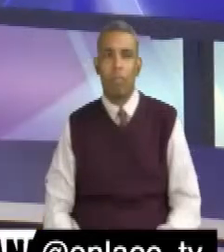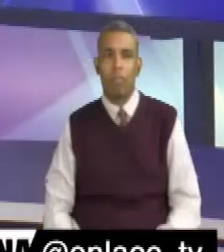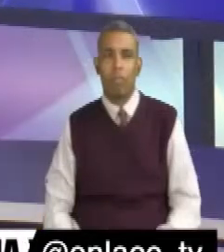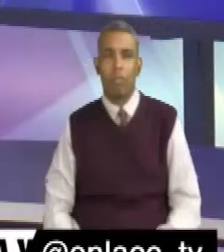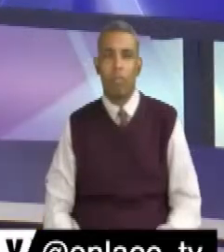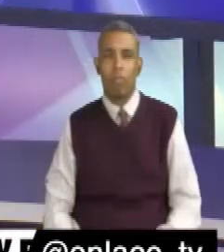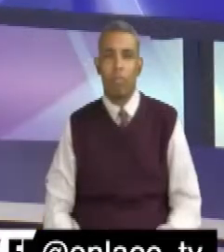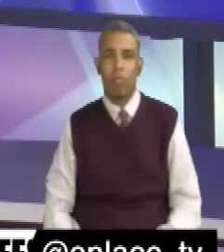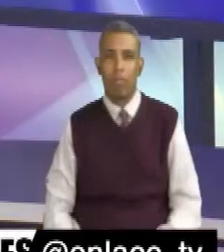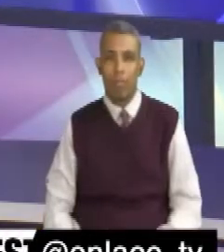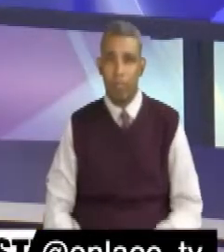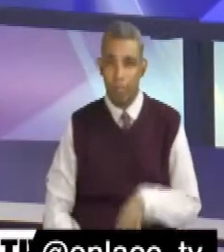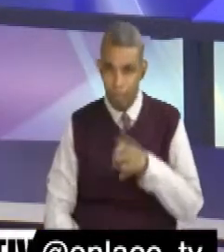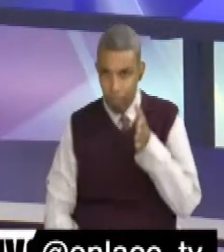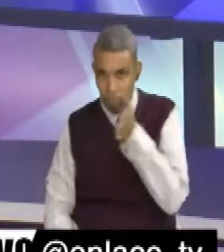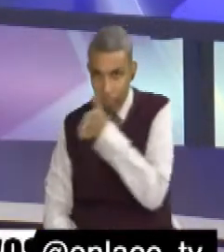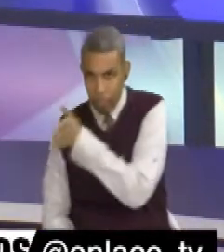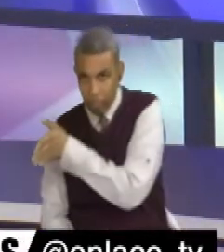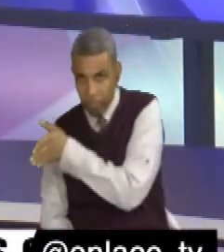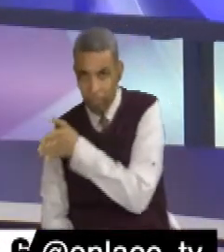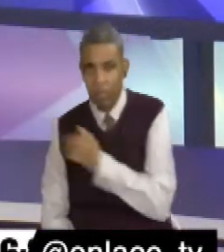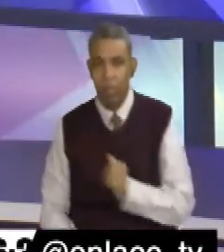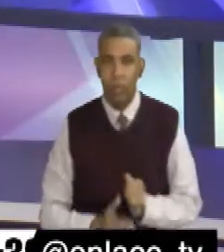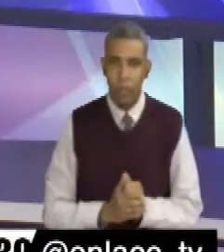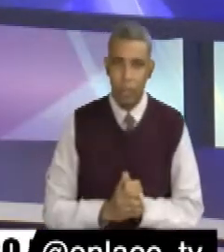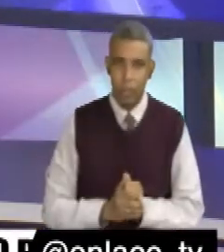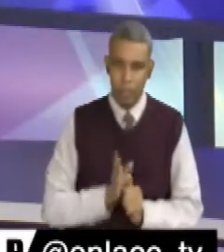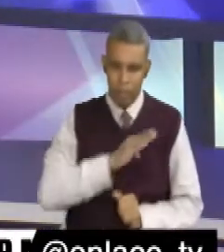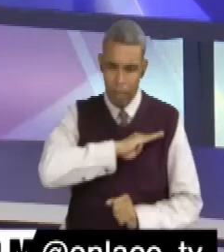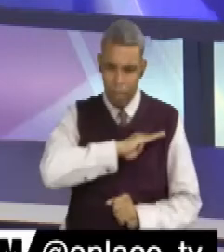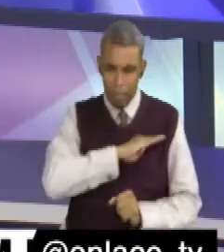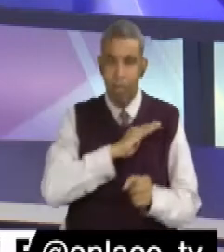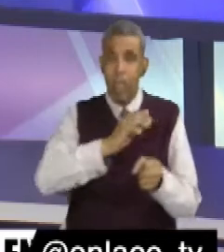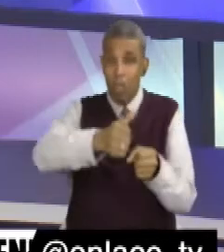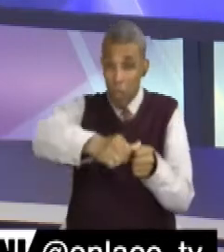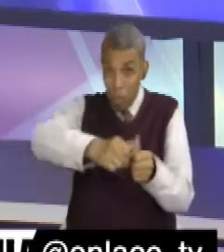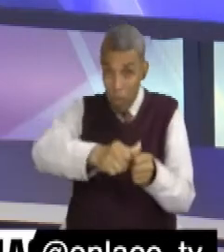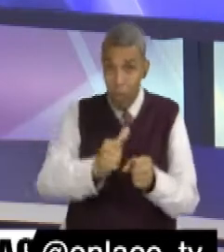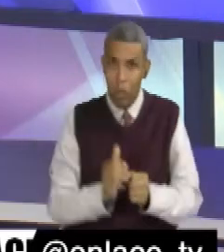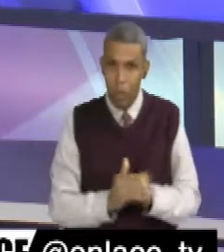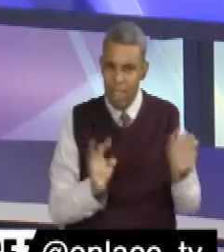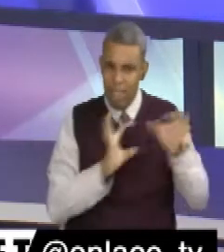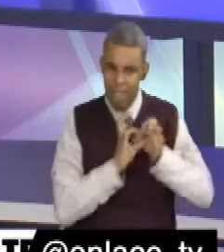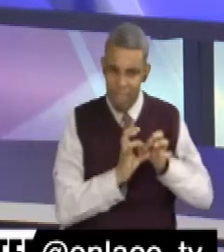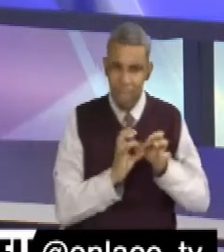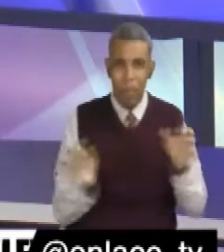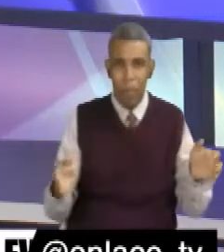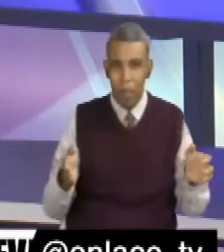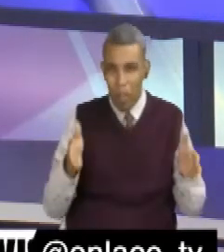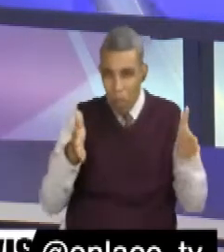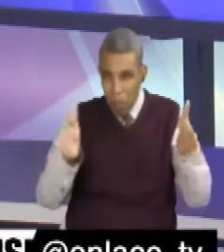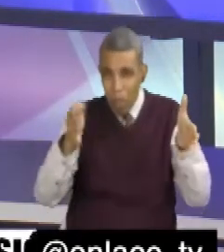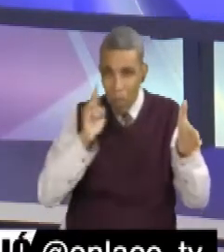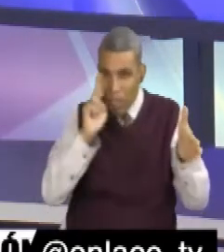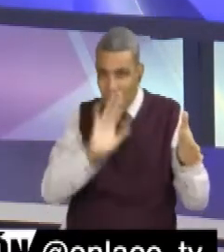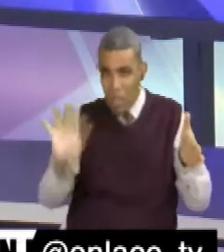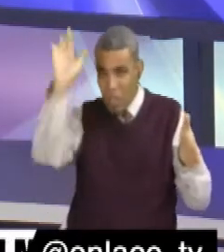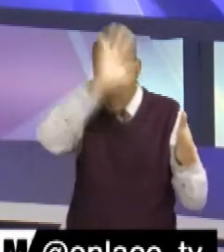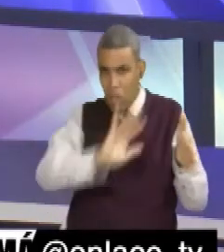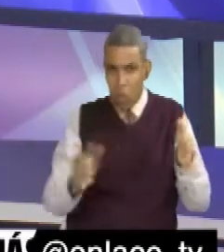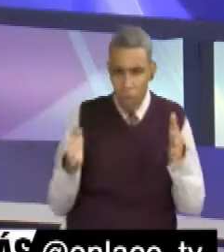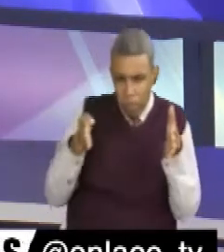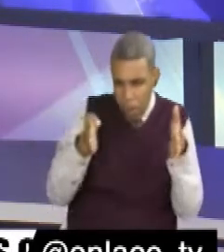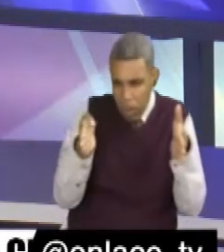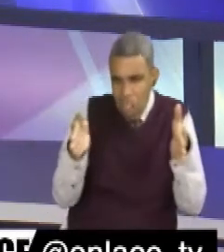En otras noticias, con la presencia del gobierno local y Ecopetrol avanzan trabajos de recuperación de la carretera nacional. Gremios de